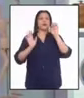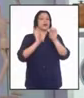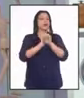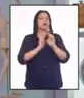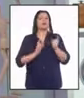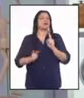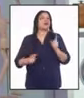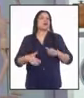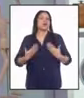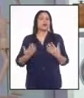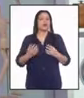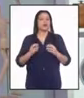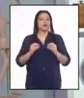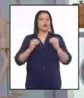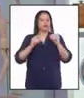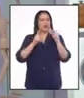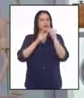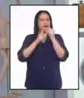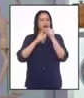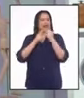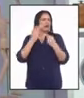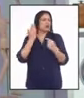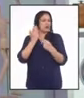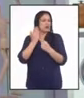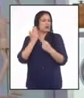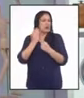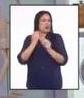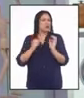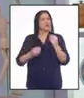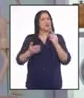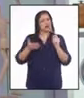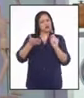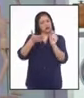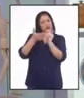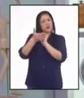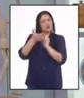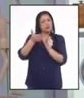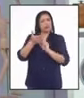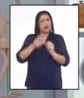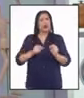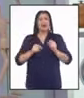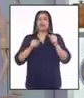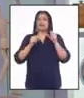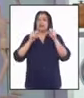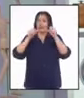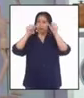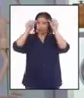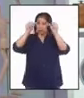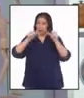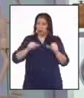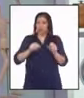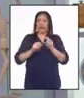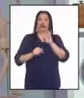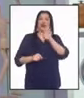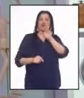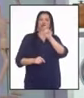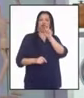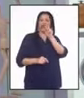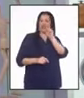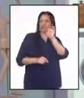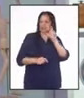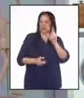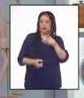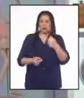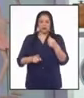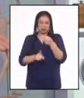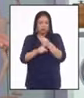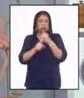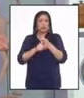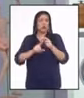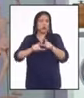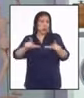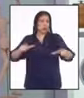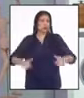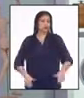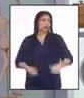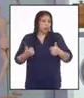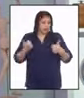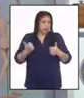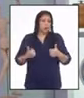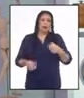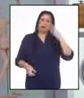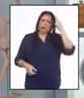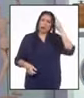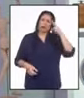podríamos utilizar palabras muy técnicas, ya que este artículo será colocado en el fanzine que será difundido en nuestro entorno local. Y por ello debemos